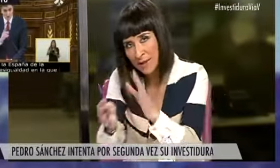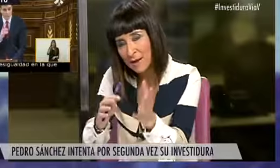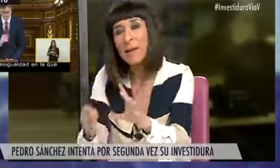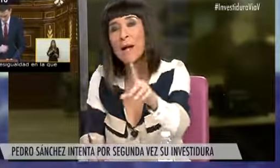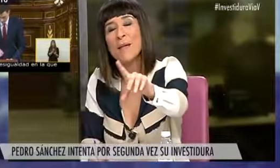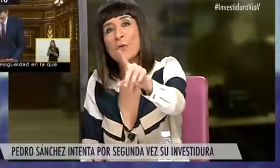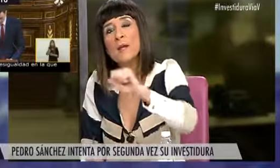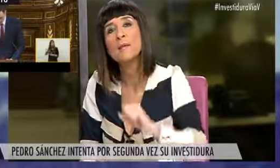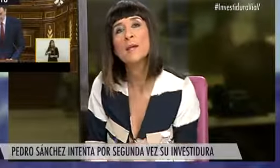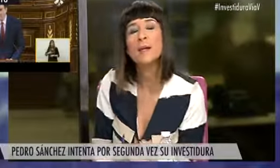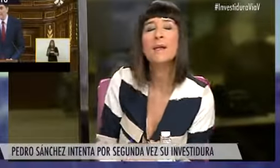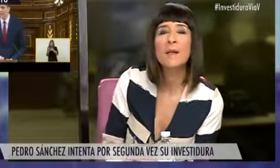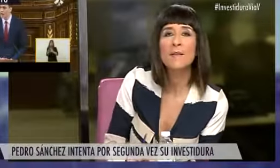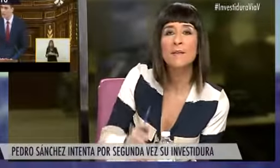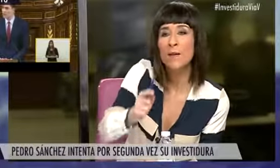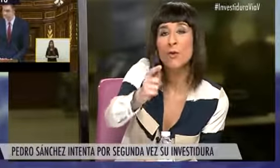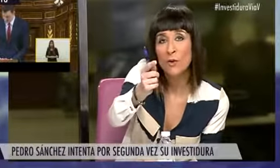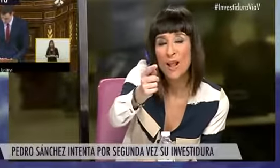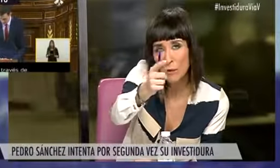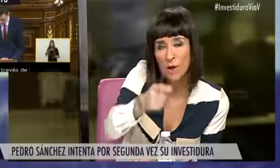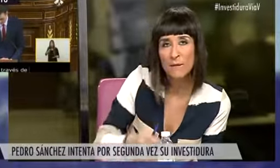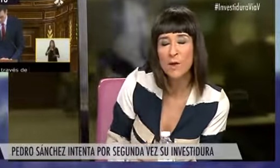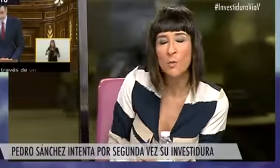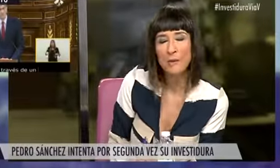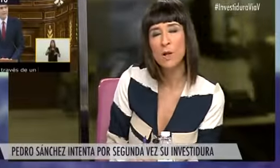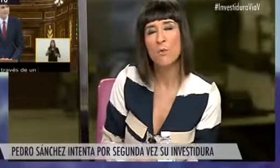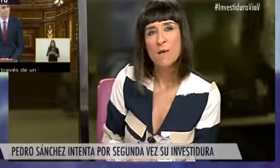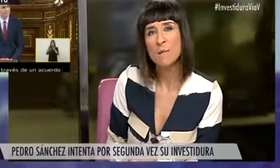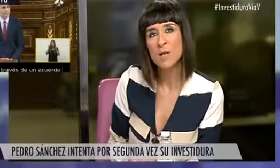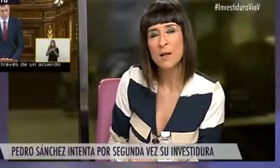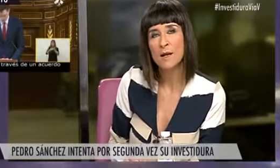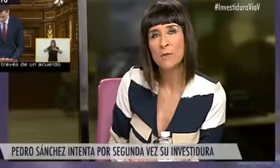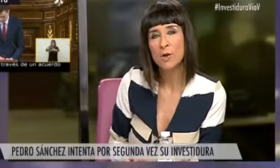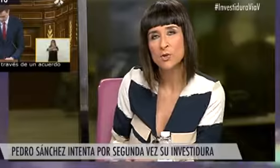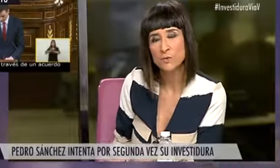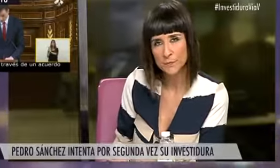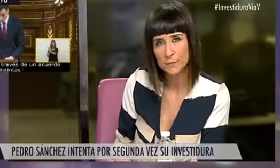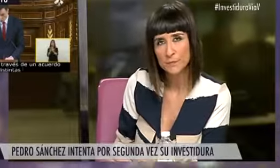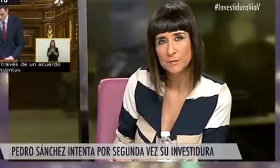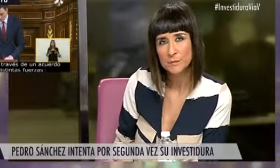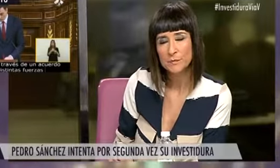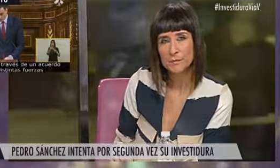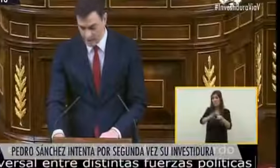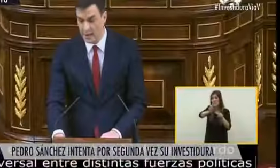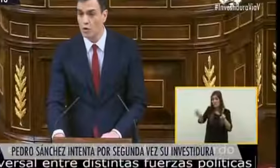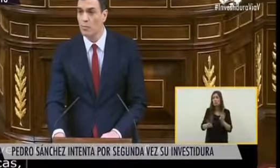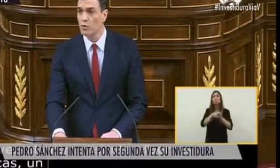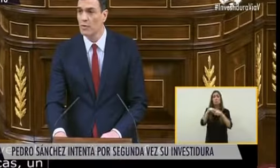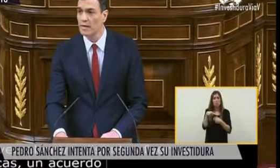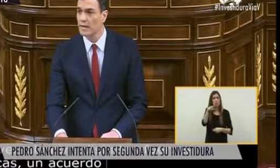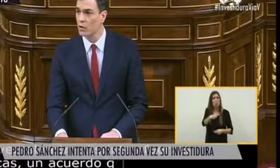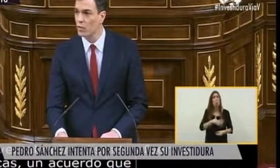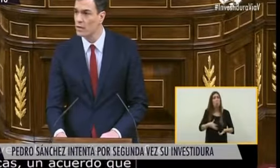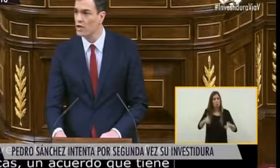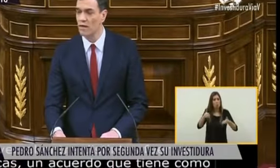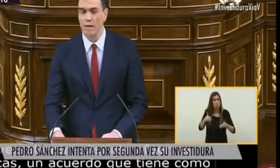en cuanto vayan cambiando de orador, de ir comentando la jugada. Vamos al Congreso. Un acuerdo que tiene como punto